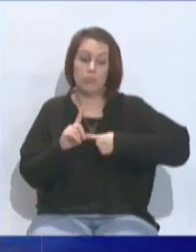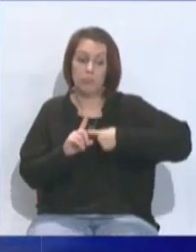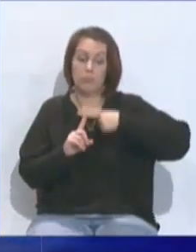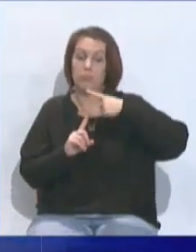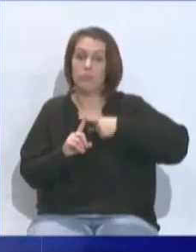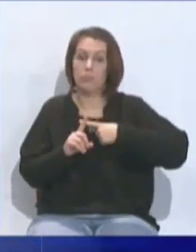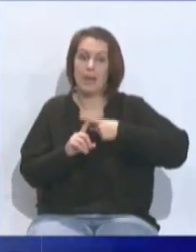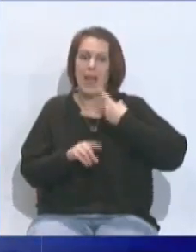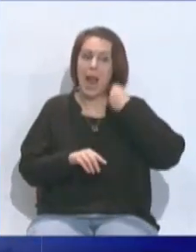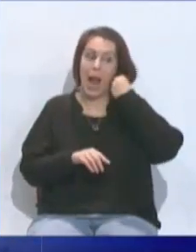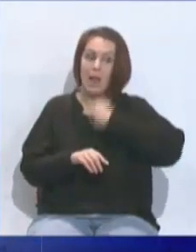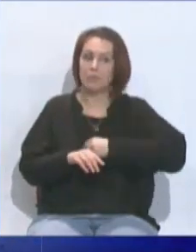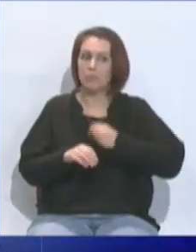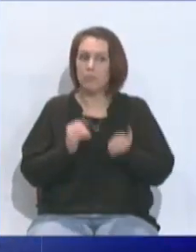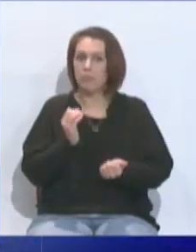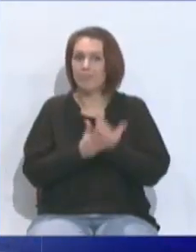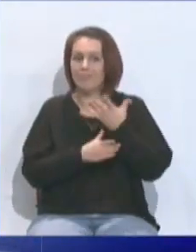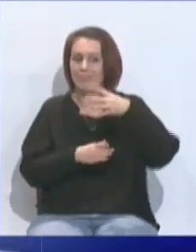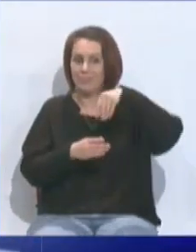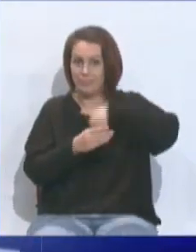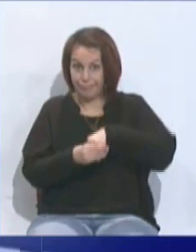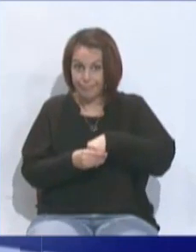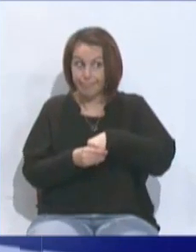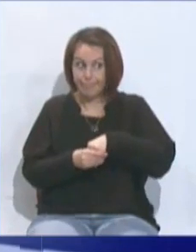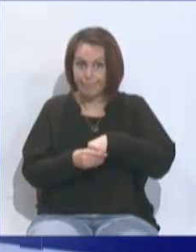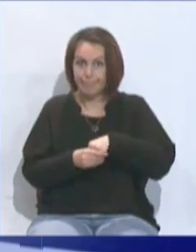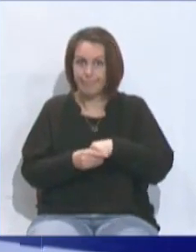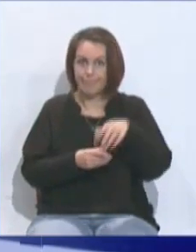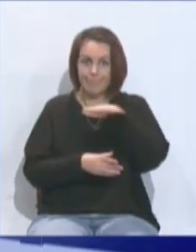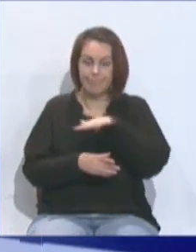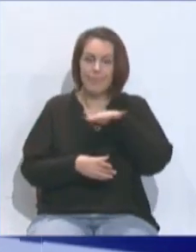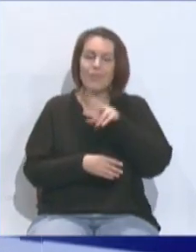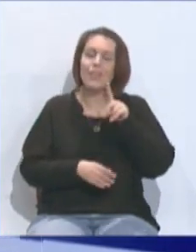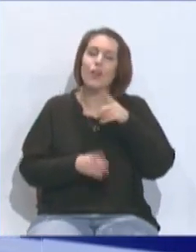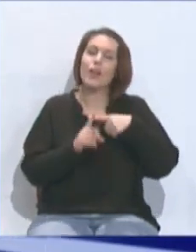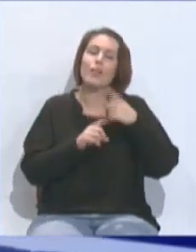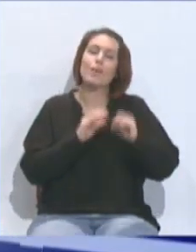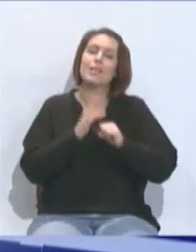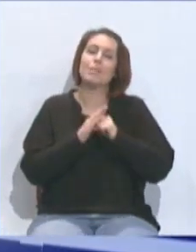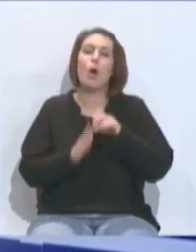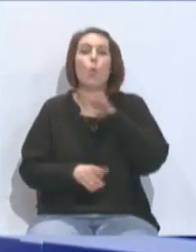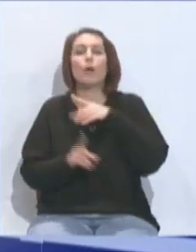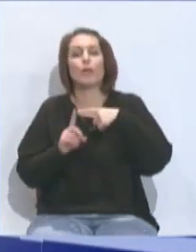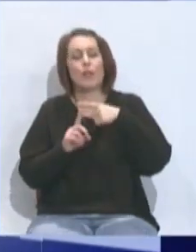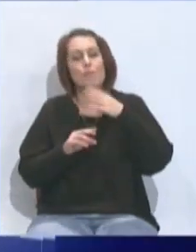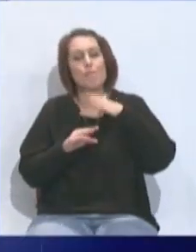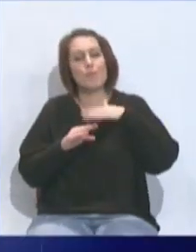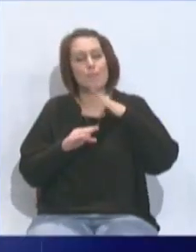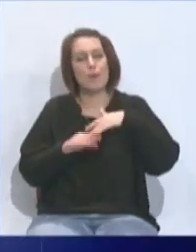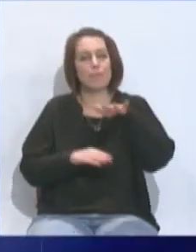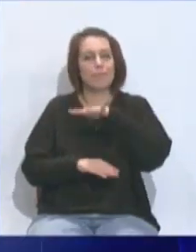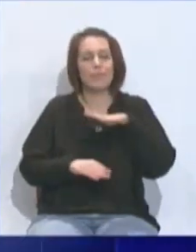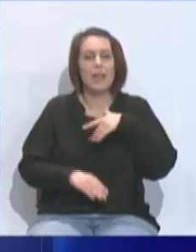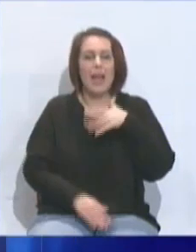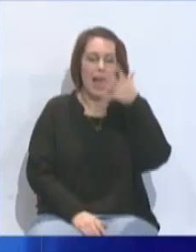ascenso y con heladas matinales en el interior, que marcarán entre los 21 grados de máxima y los 4 grados de mínima de